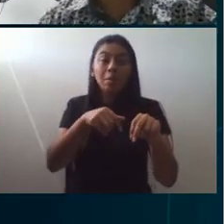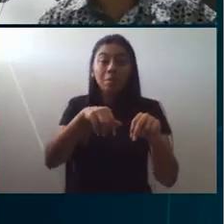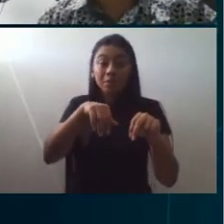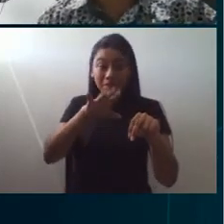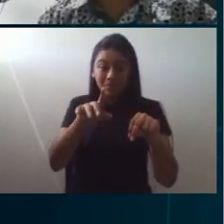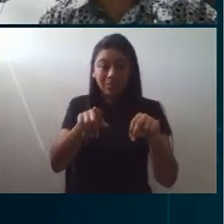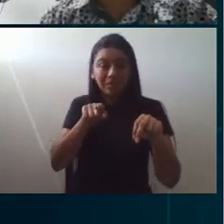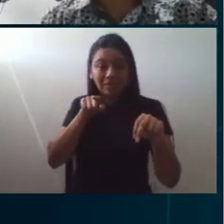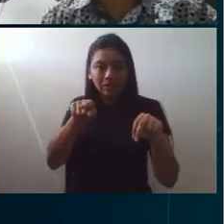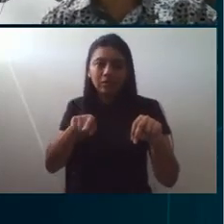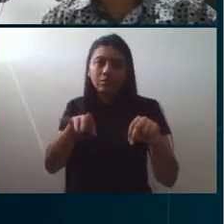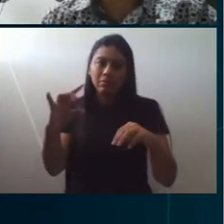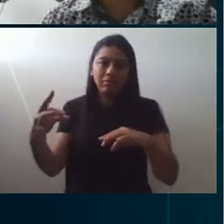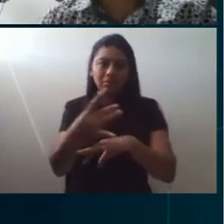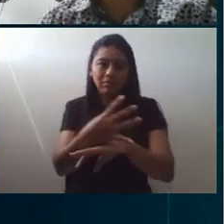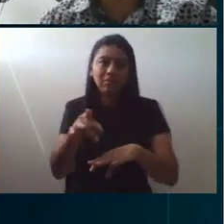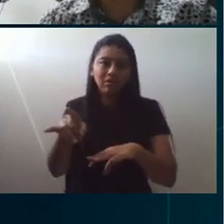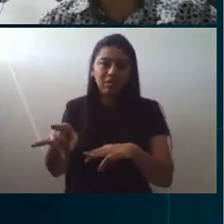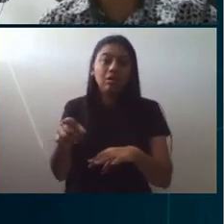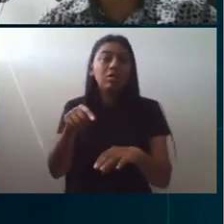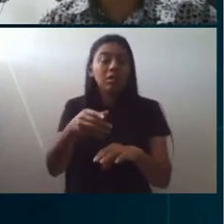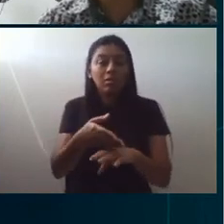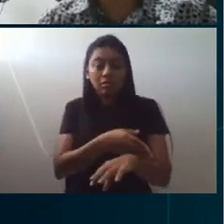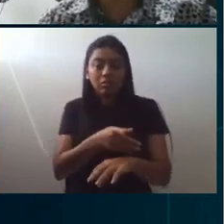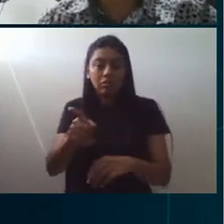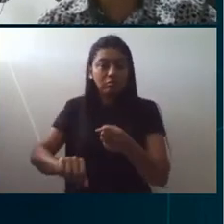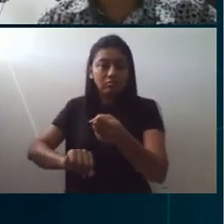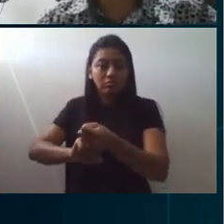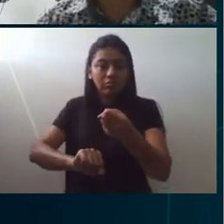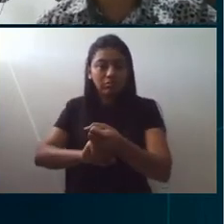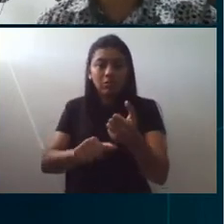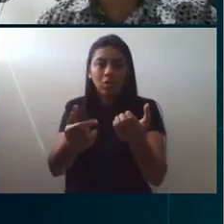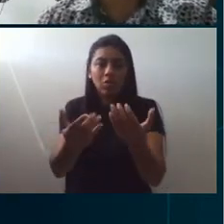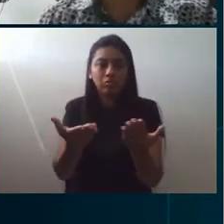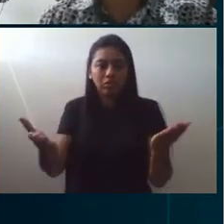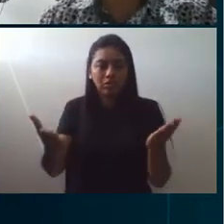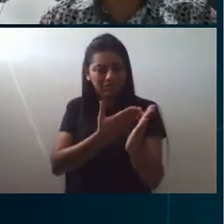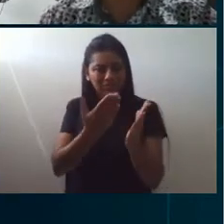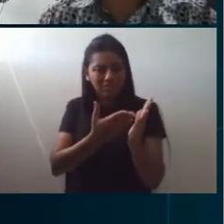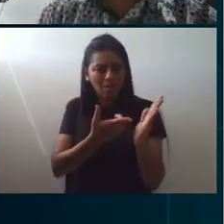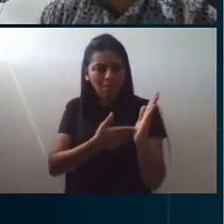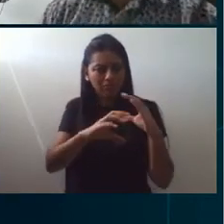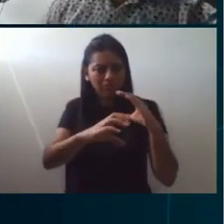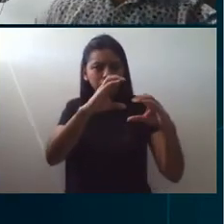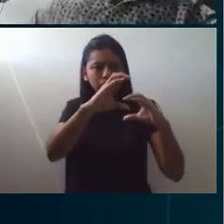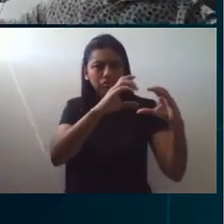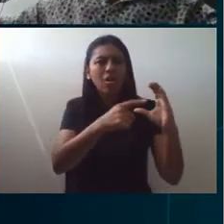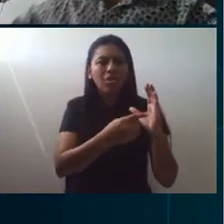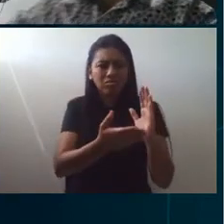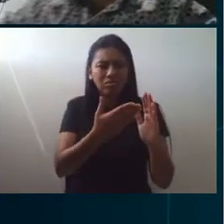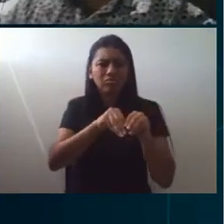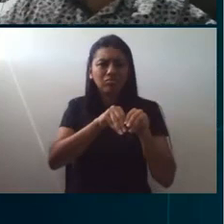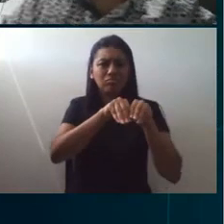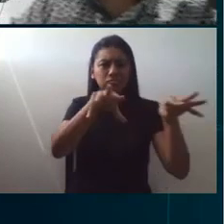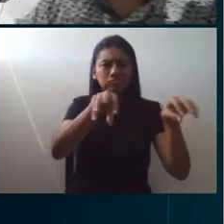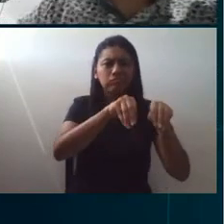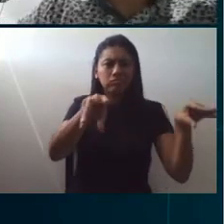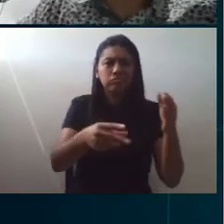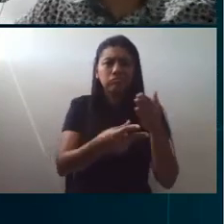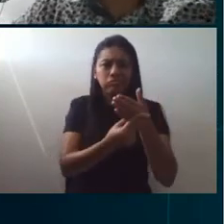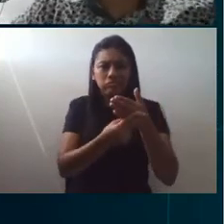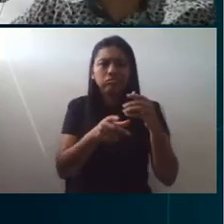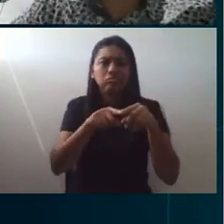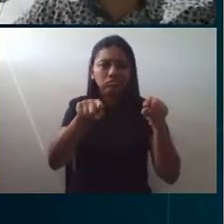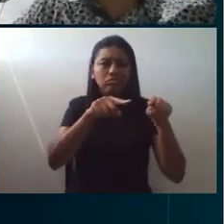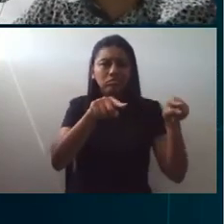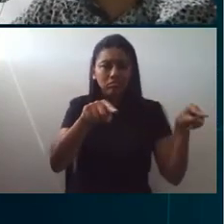sus ámbitos, tiene un soporte gigante y una documentación pues muy grande, incluso las librerías más grandes que existen para el desarrollo de